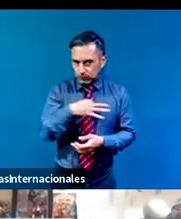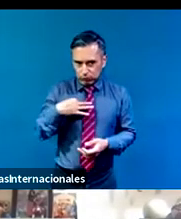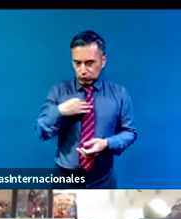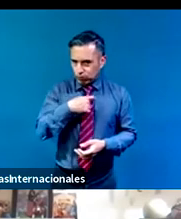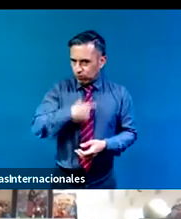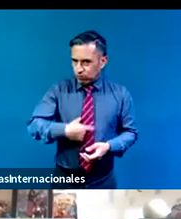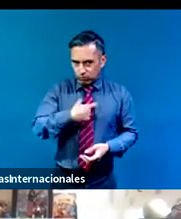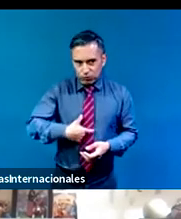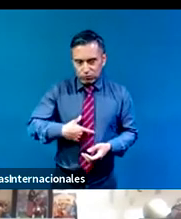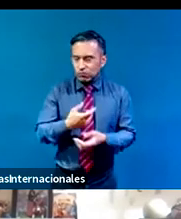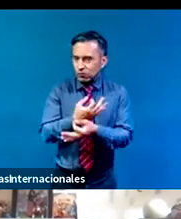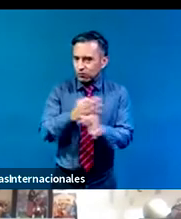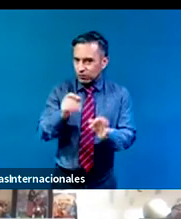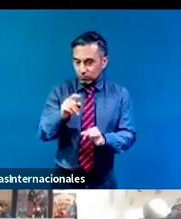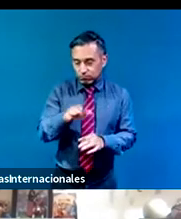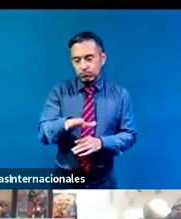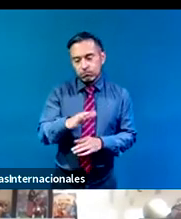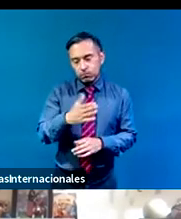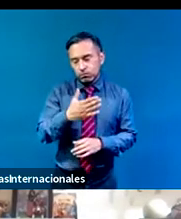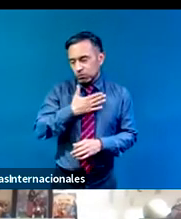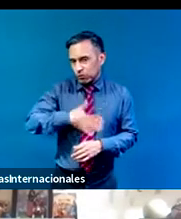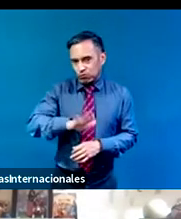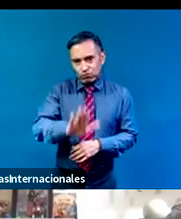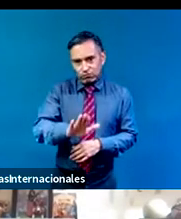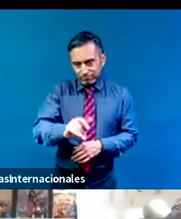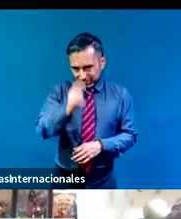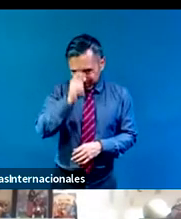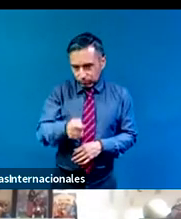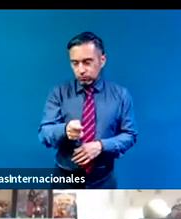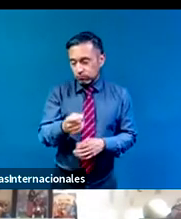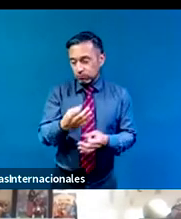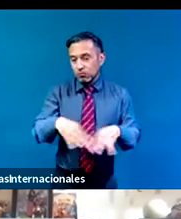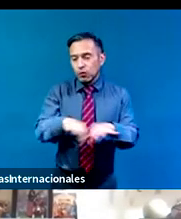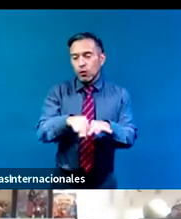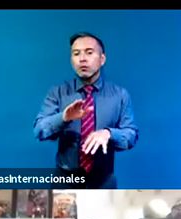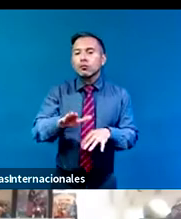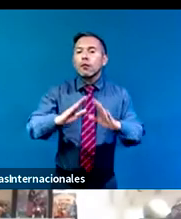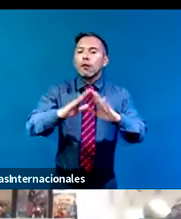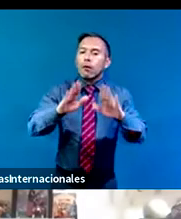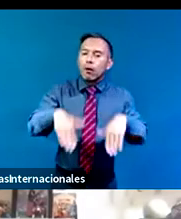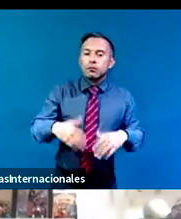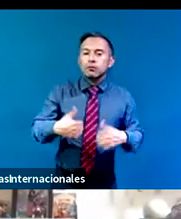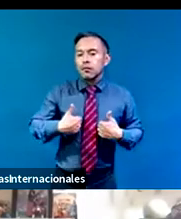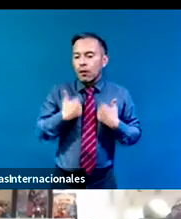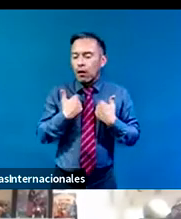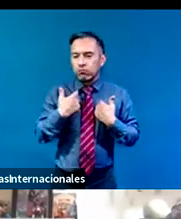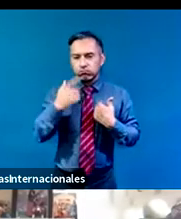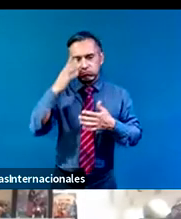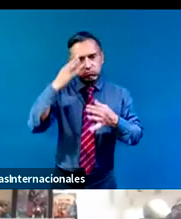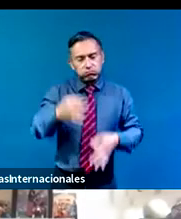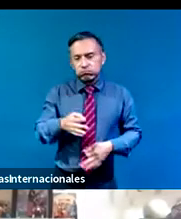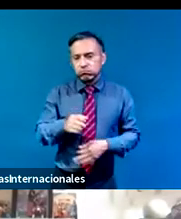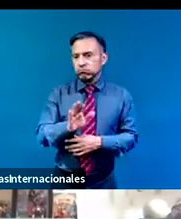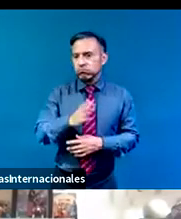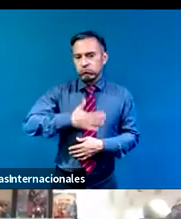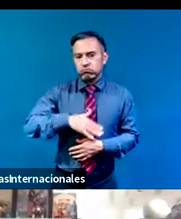tomar las riendas en sus hogares, en sus vidas, y esta autonomía se debe hacer a partir de